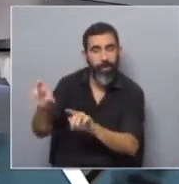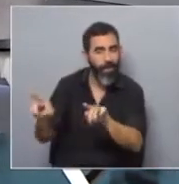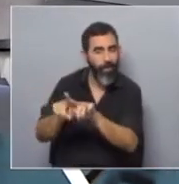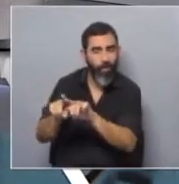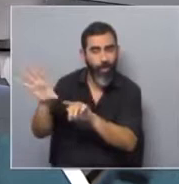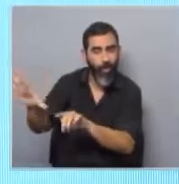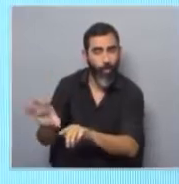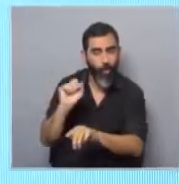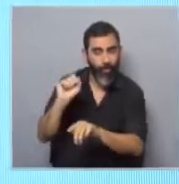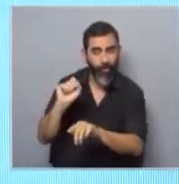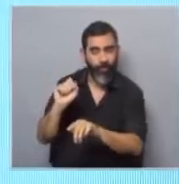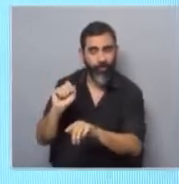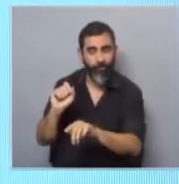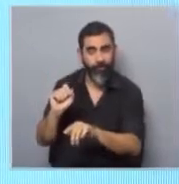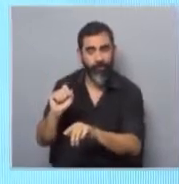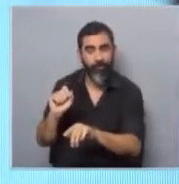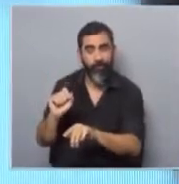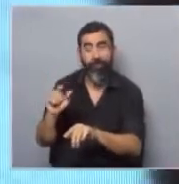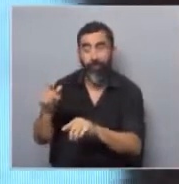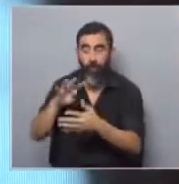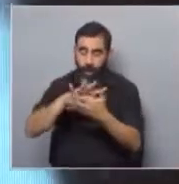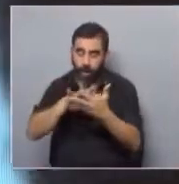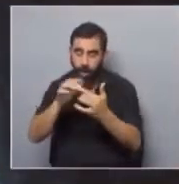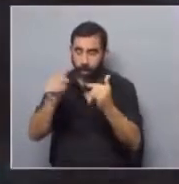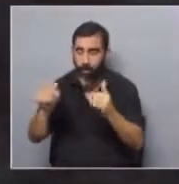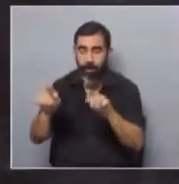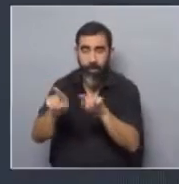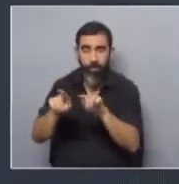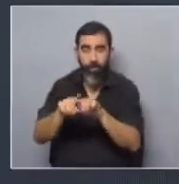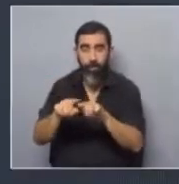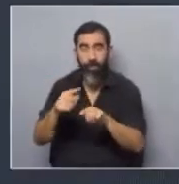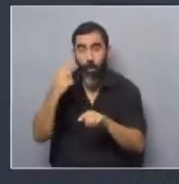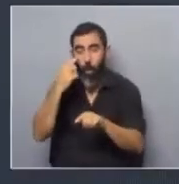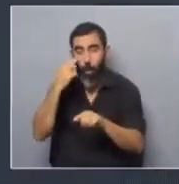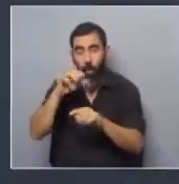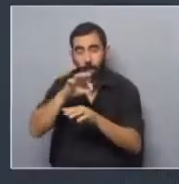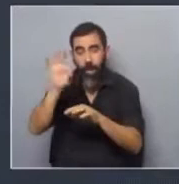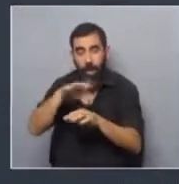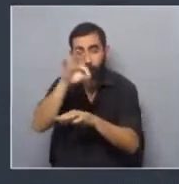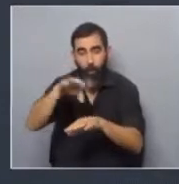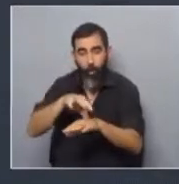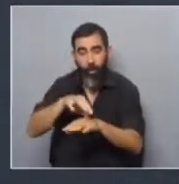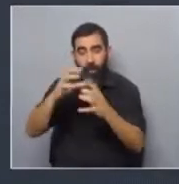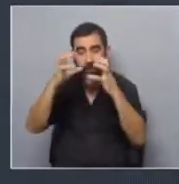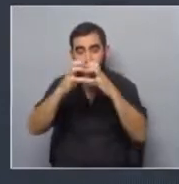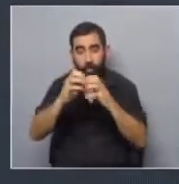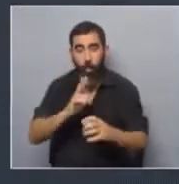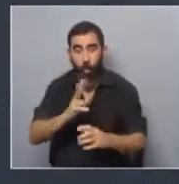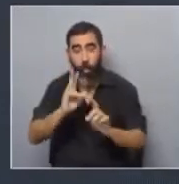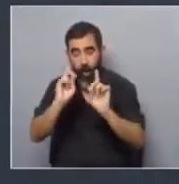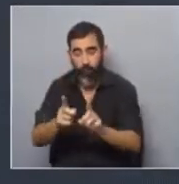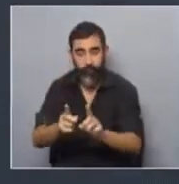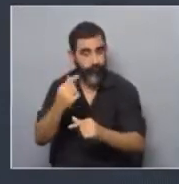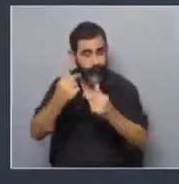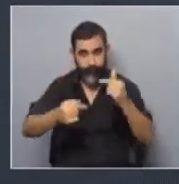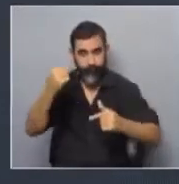Cajal. Usted toma la obra de Cajal y ve trabajos desde el ojo de la mosca hasta el cerebro humano. Y